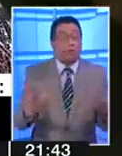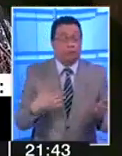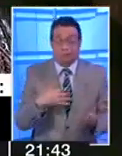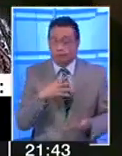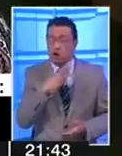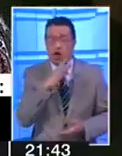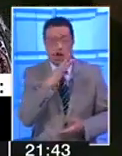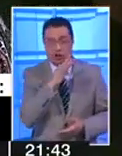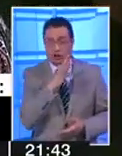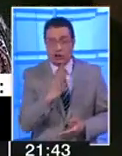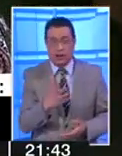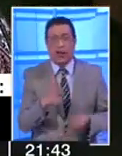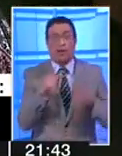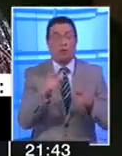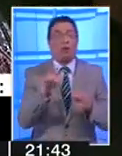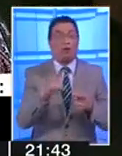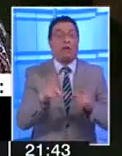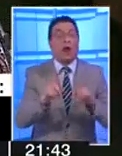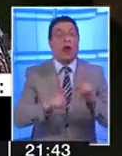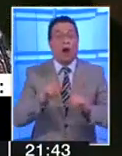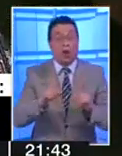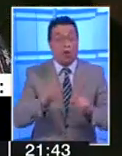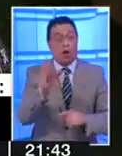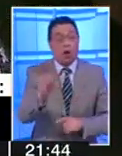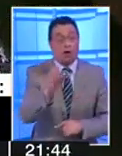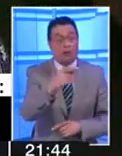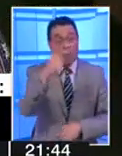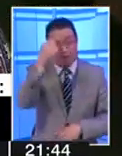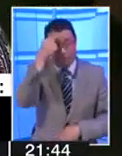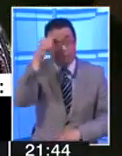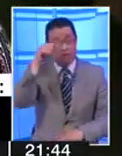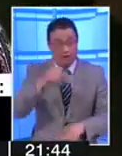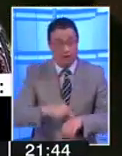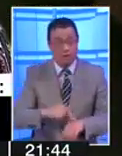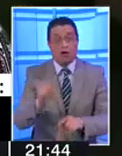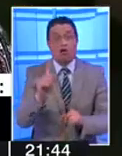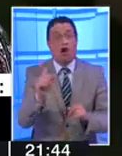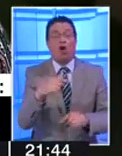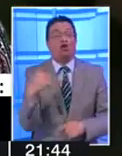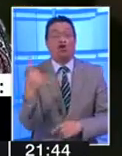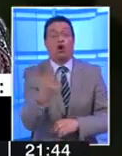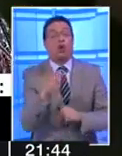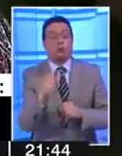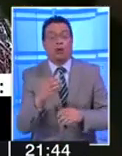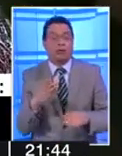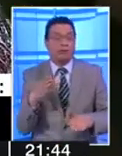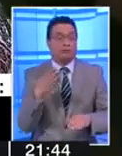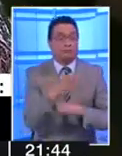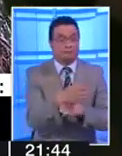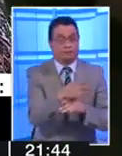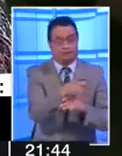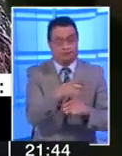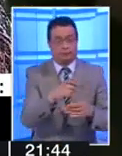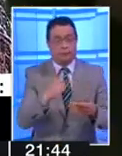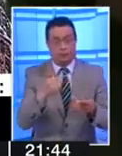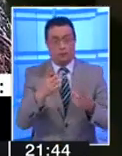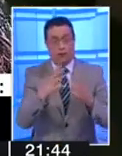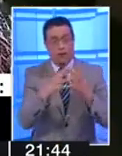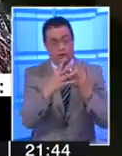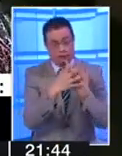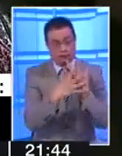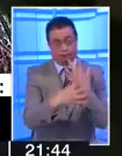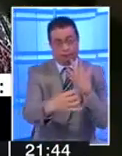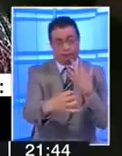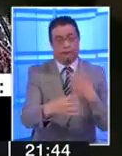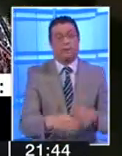realidad no sé, porque como tú sabes, hay alguna gente que está enferma y no todos pueden asistir a esta ceremonia. Pero uno entiende que